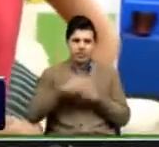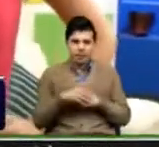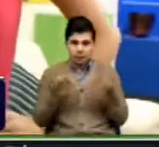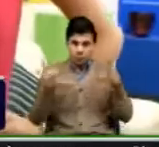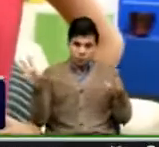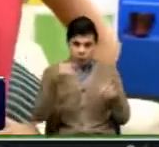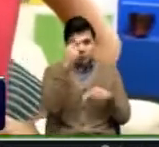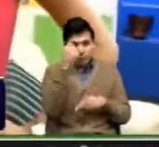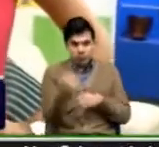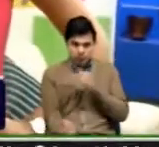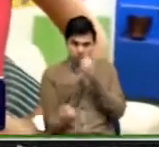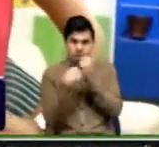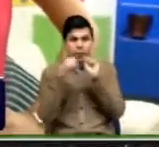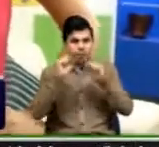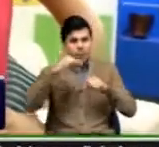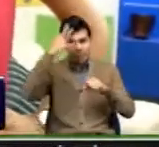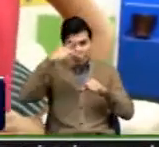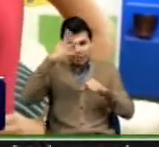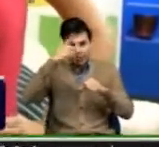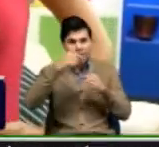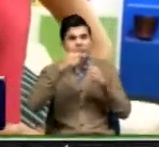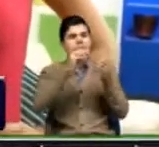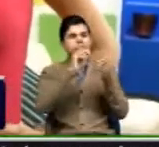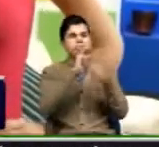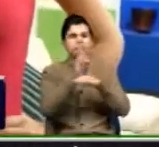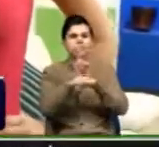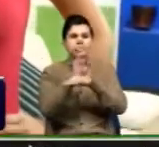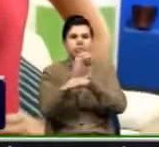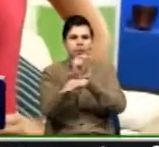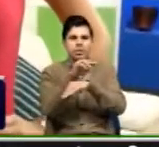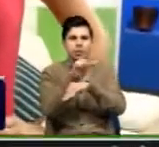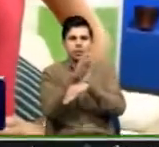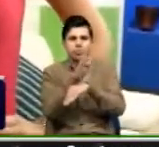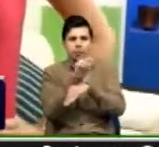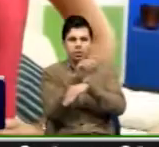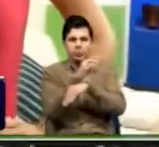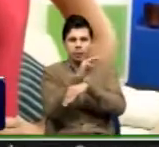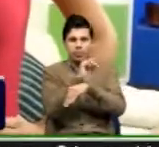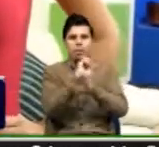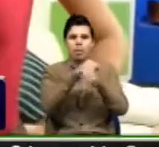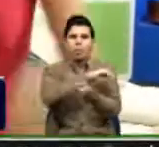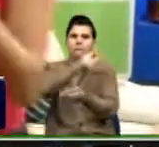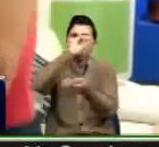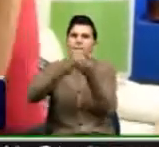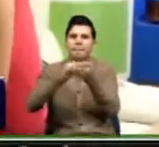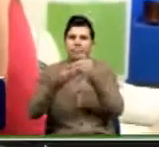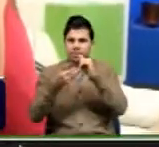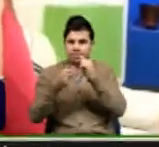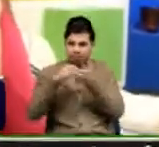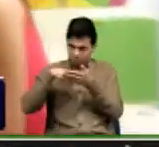mundo aproveche ya mismo, se toman la selfie, la suben a nuestra página www.canaltro.com y se pueden llevar esa guitarra